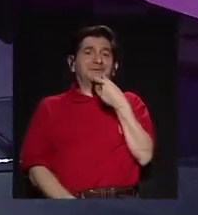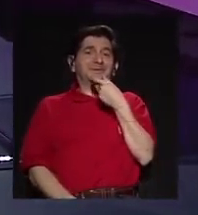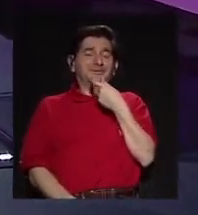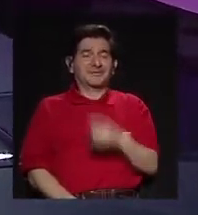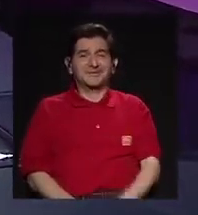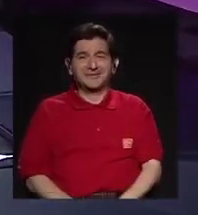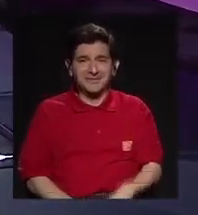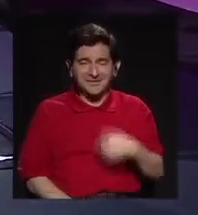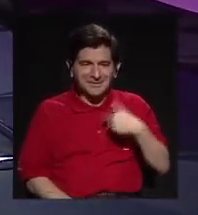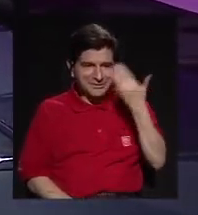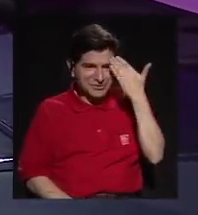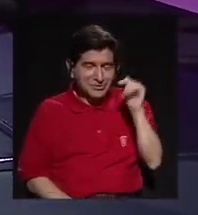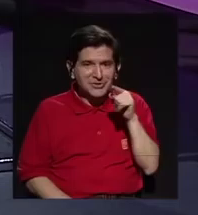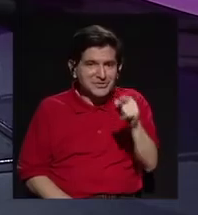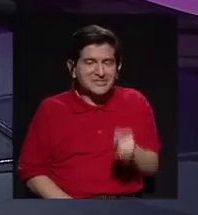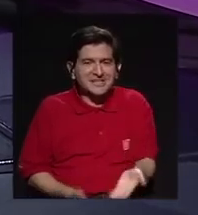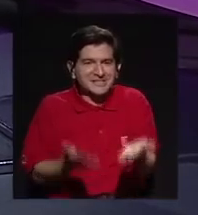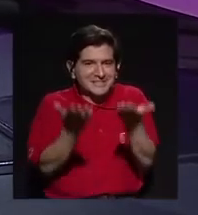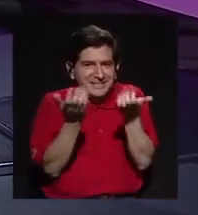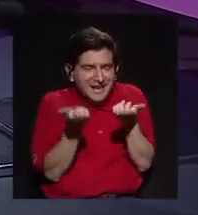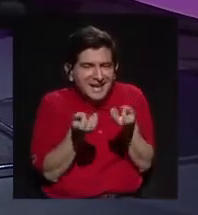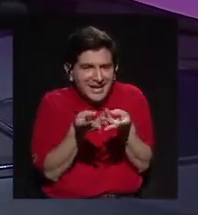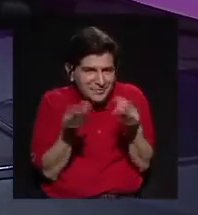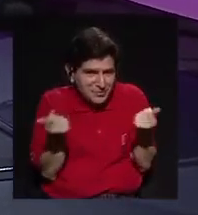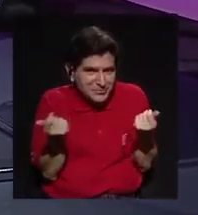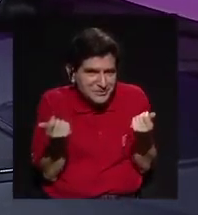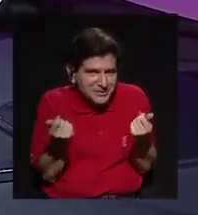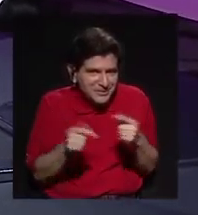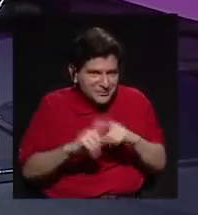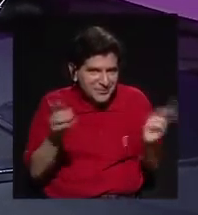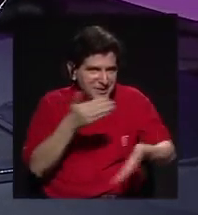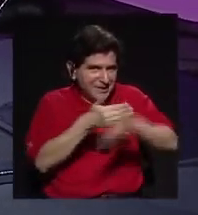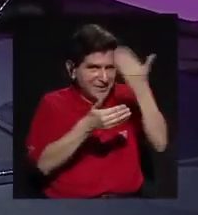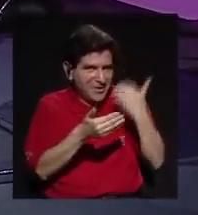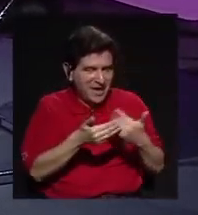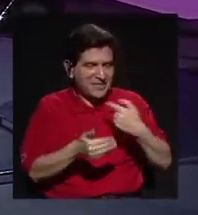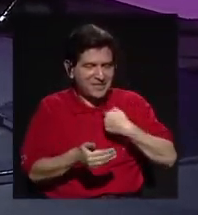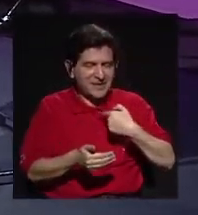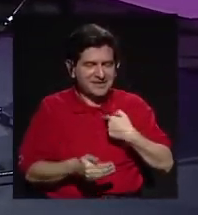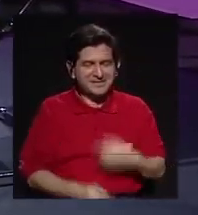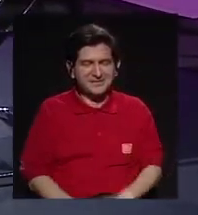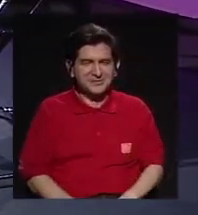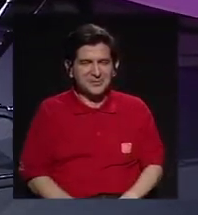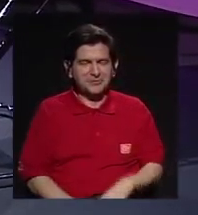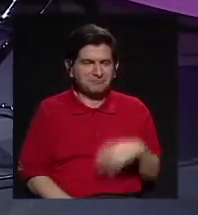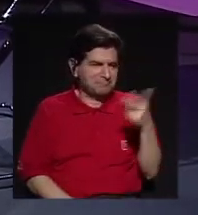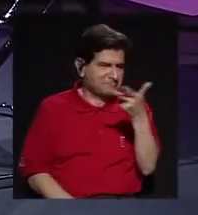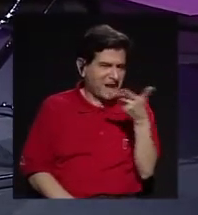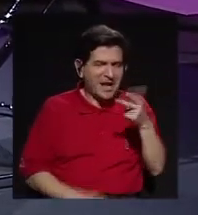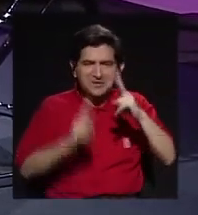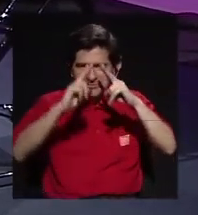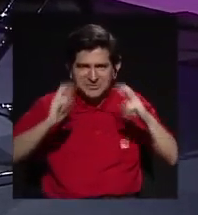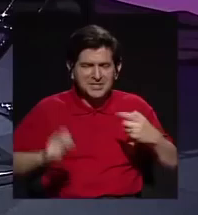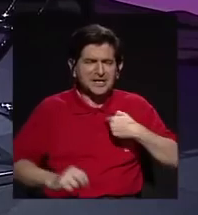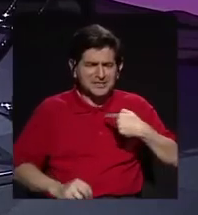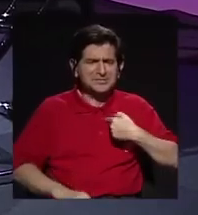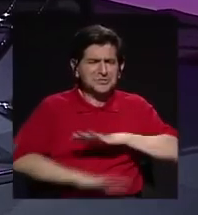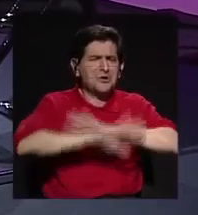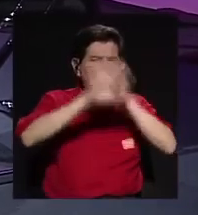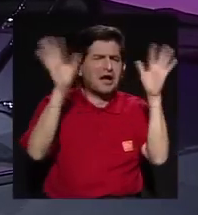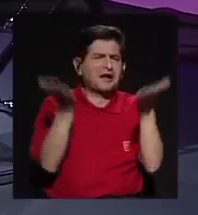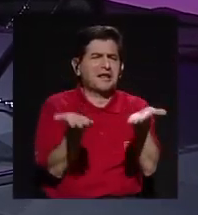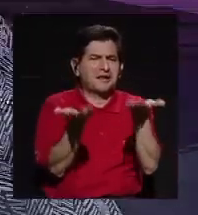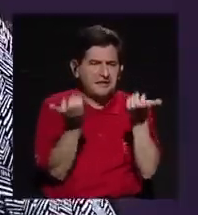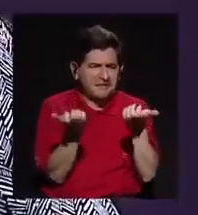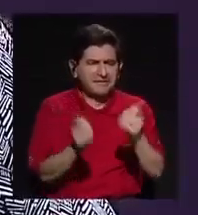Bueno, no sé si querías decir bueno, algo yo antes, digamos, les voy a dejar tal vez a ustedes el análisis. Yo lo que sí quiero dejar muy claro, porque